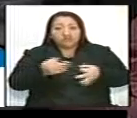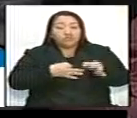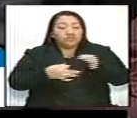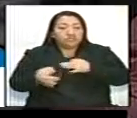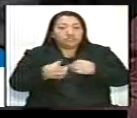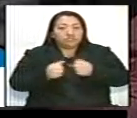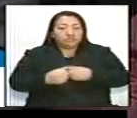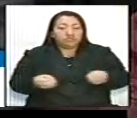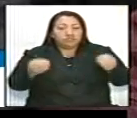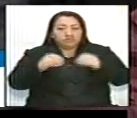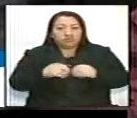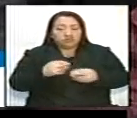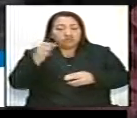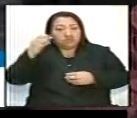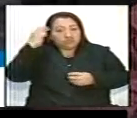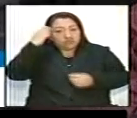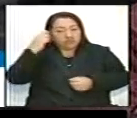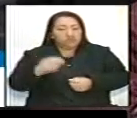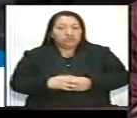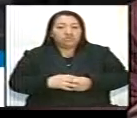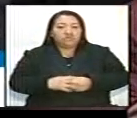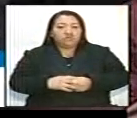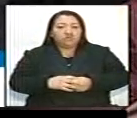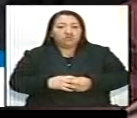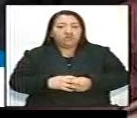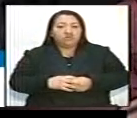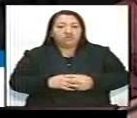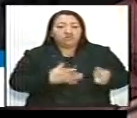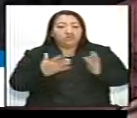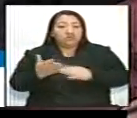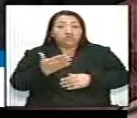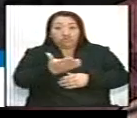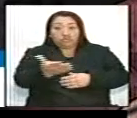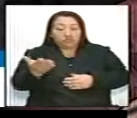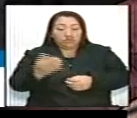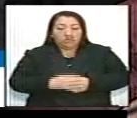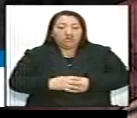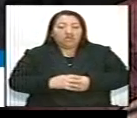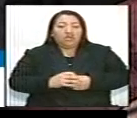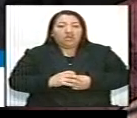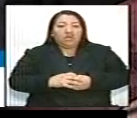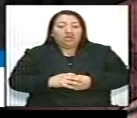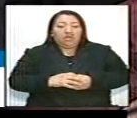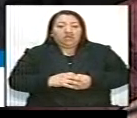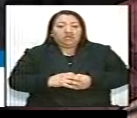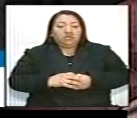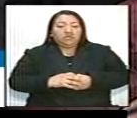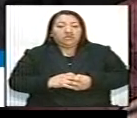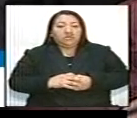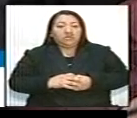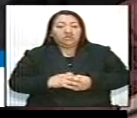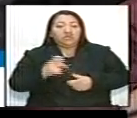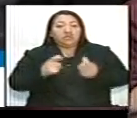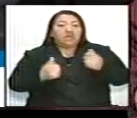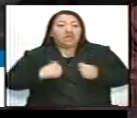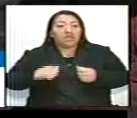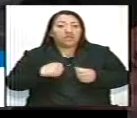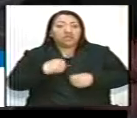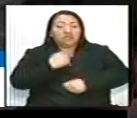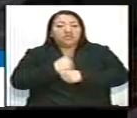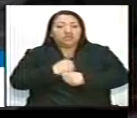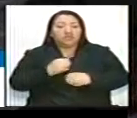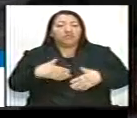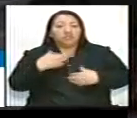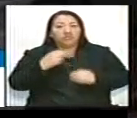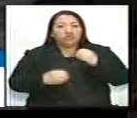la implementación de esta política. Y de parte de ustedes, de parte de los alcaldes y de los funcionarios, poder